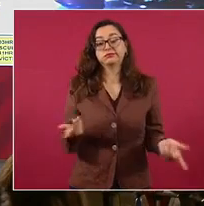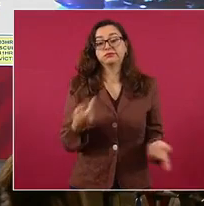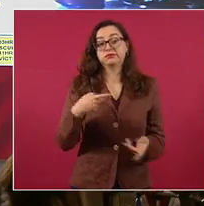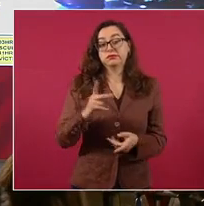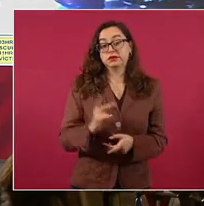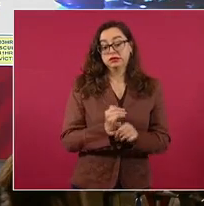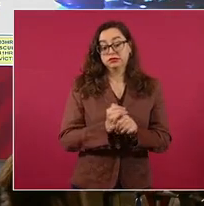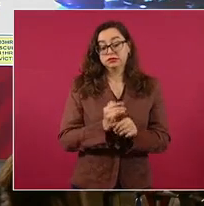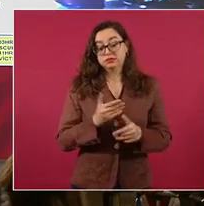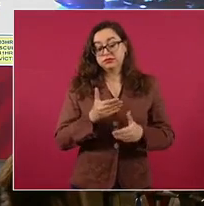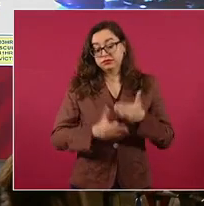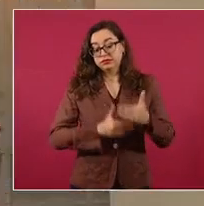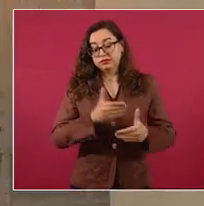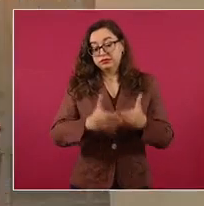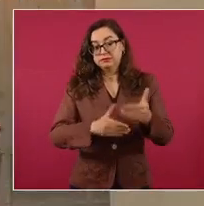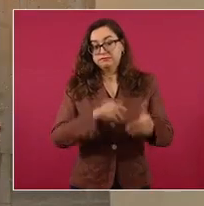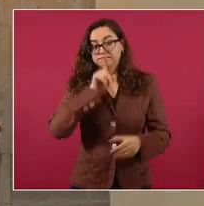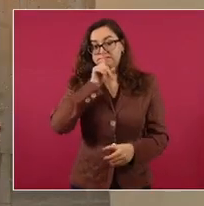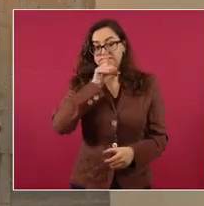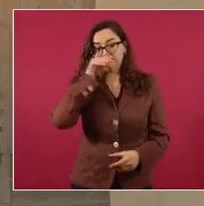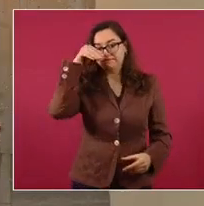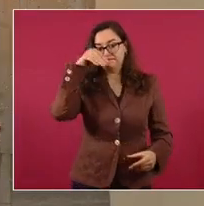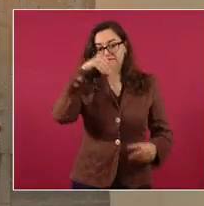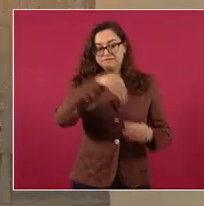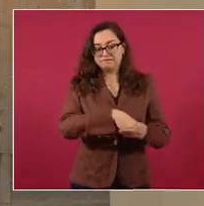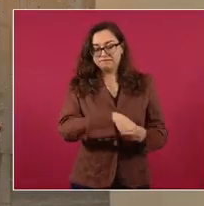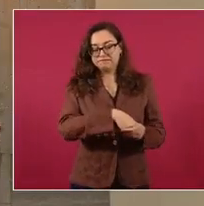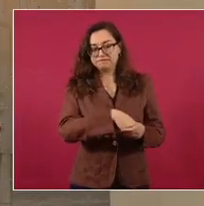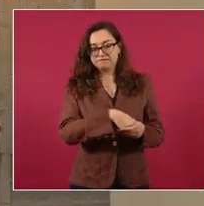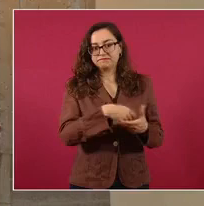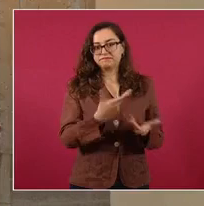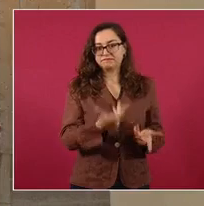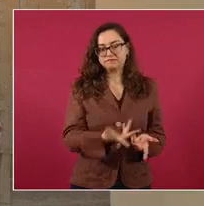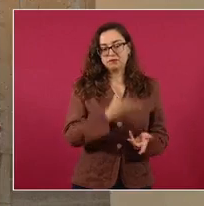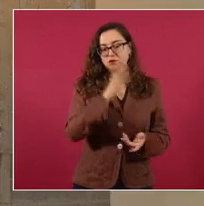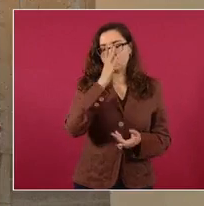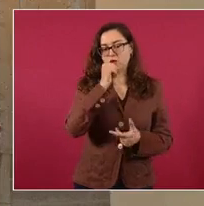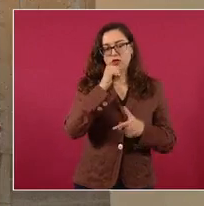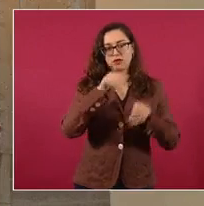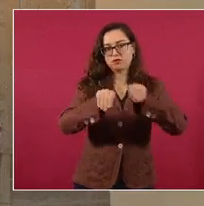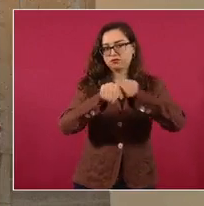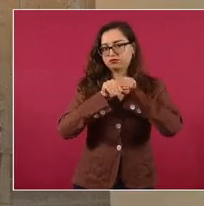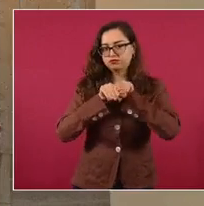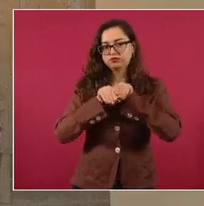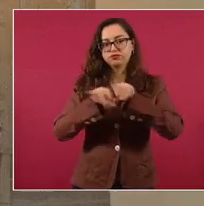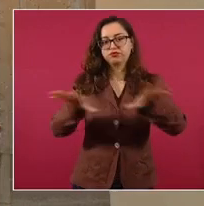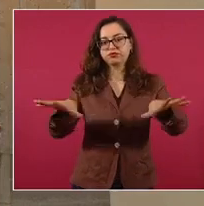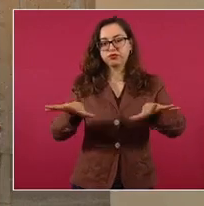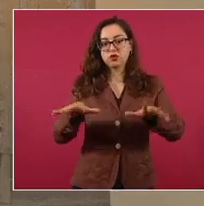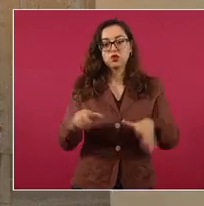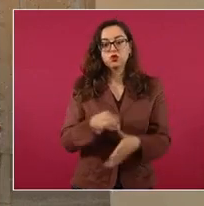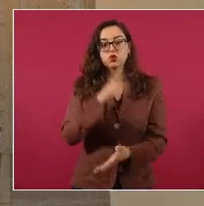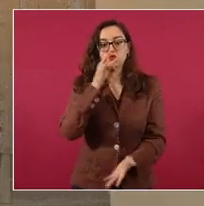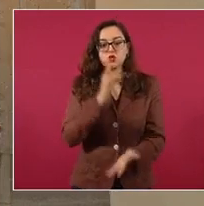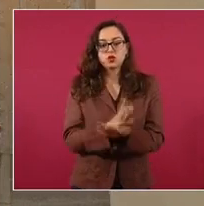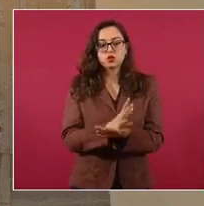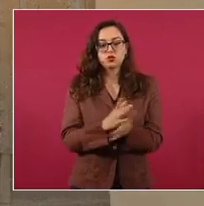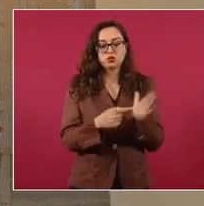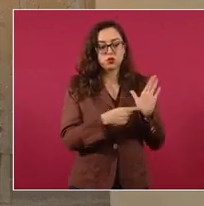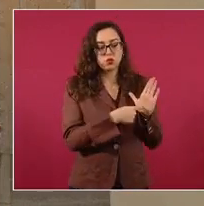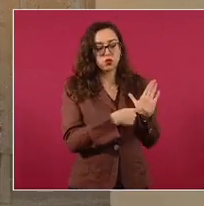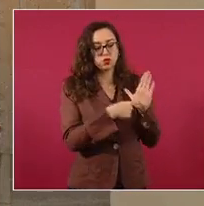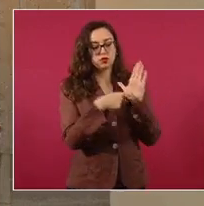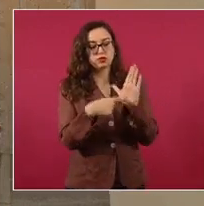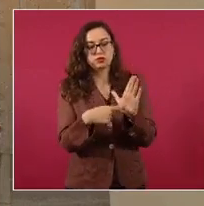la investigación y para no alertar a los partícipes, mostramos algunas situaciones que también fueron